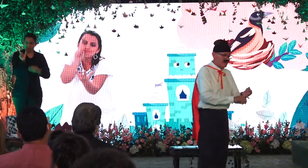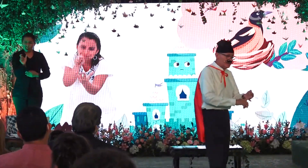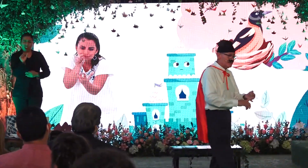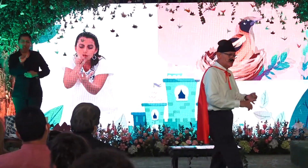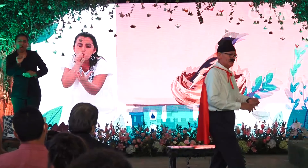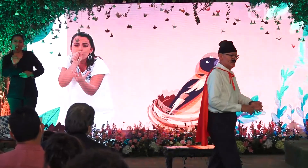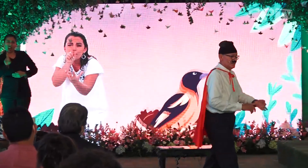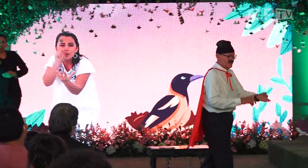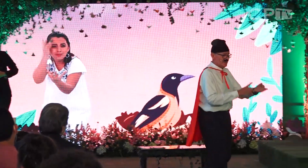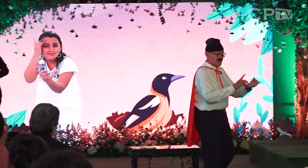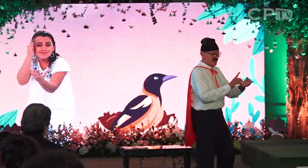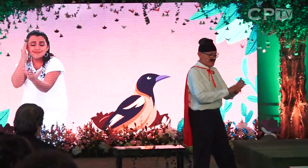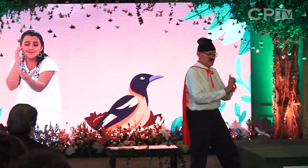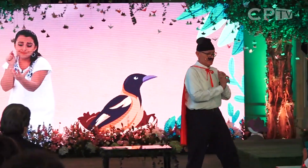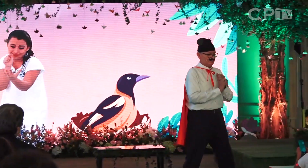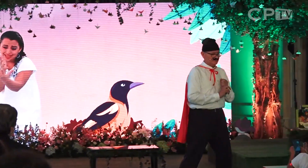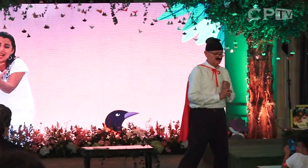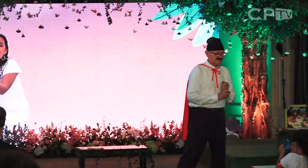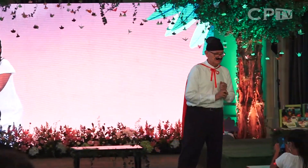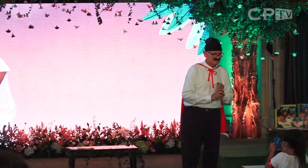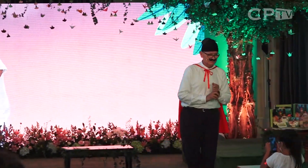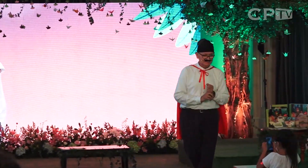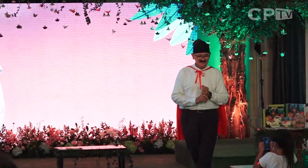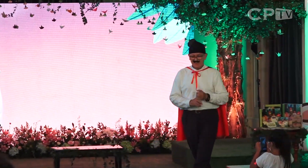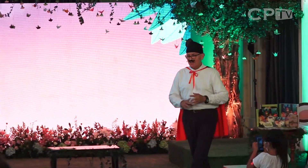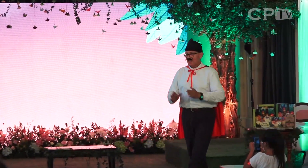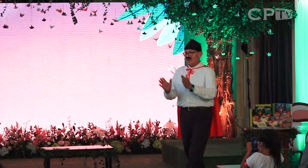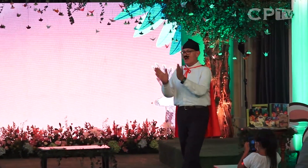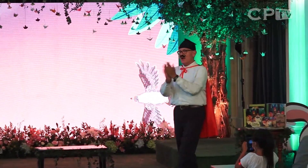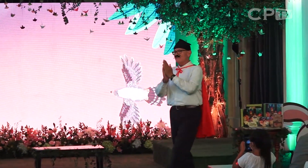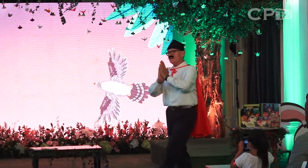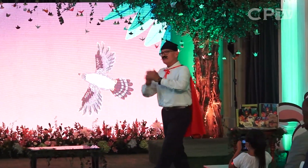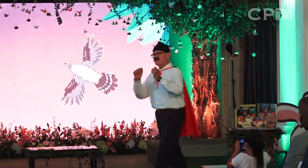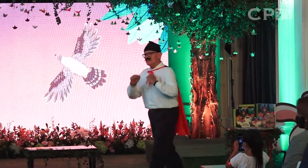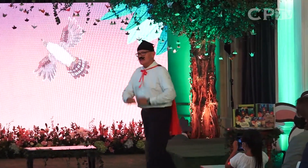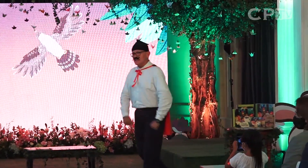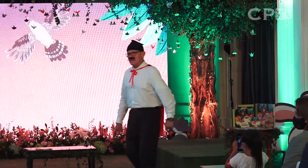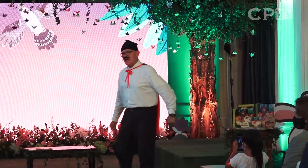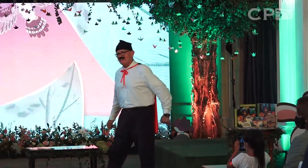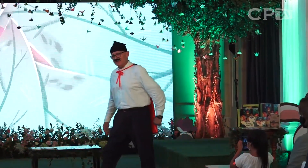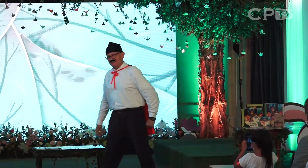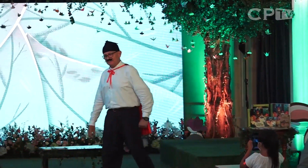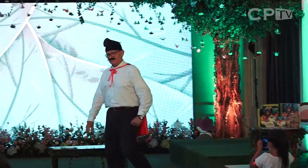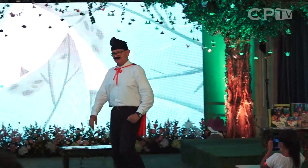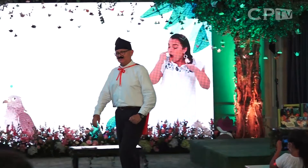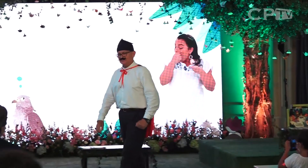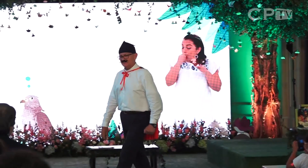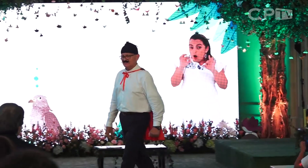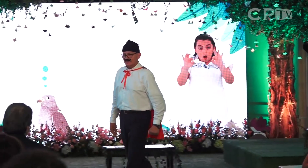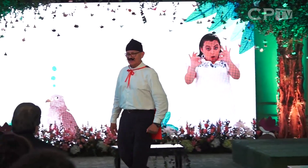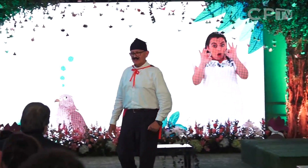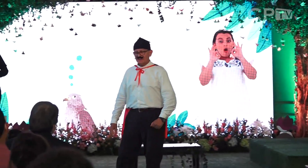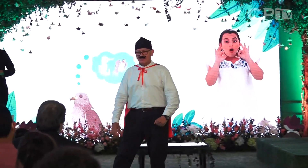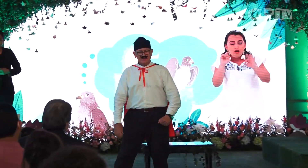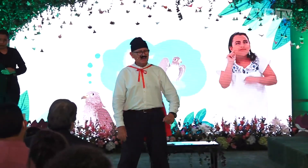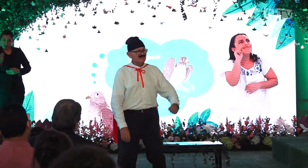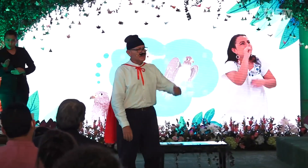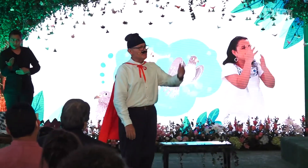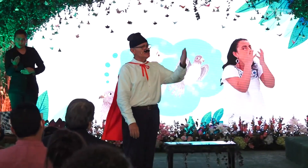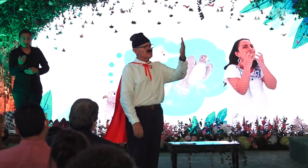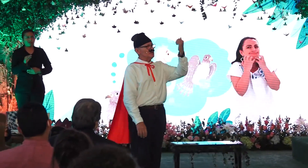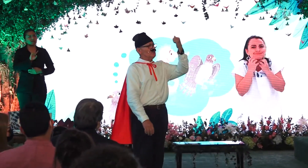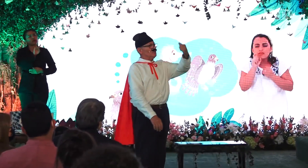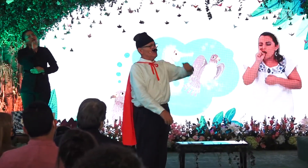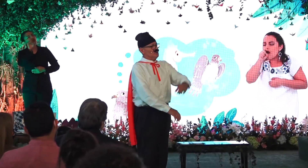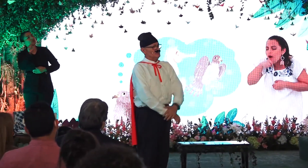Demuestran que todos los salvadoreños son la imagen de la fe y de la esperanza de